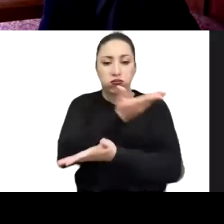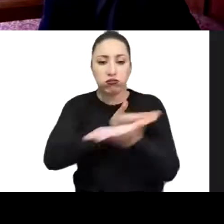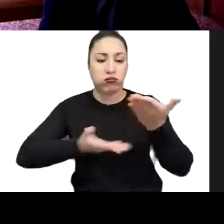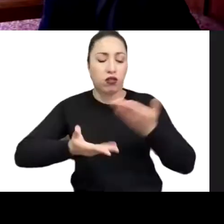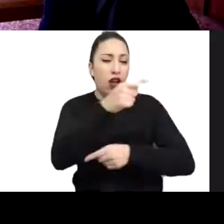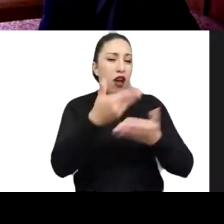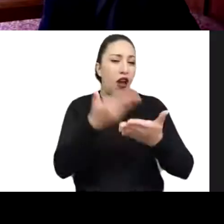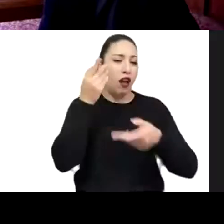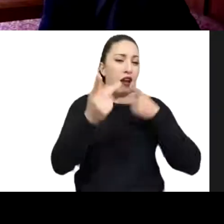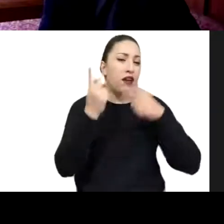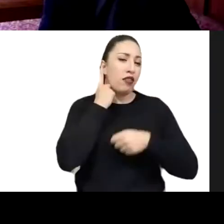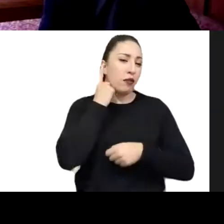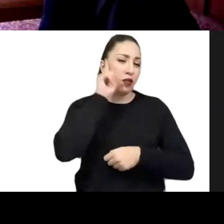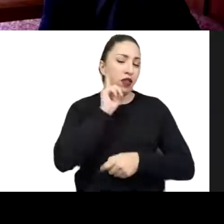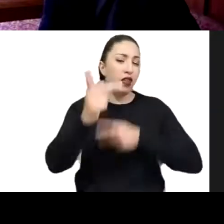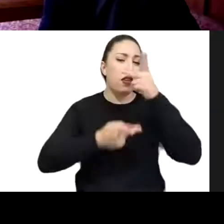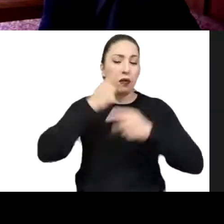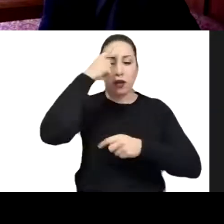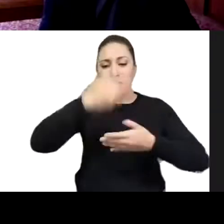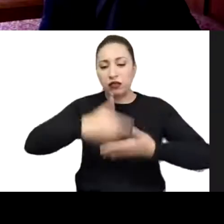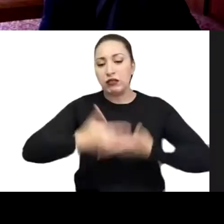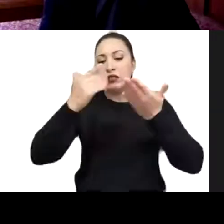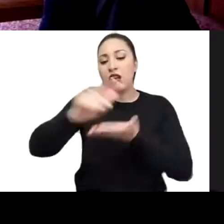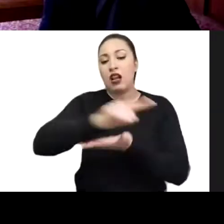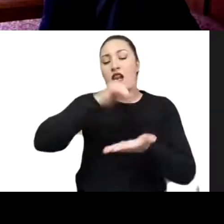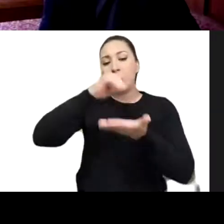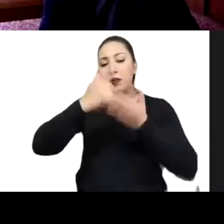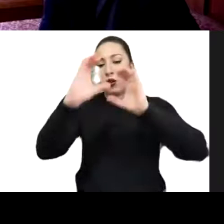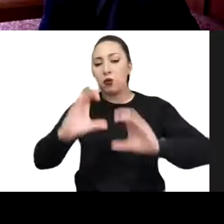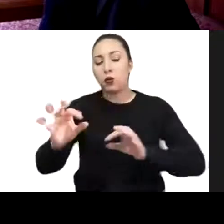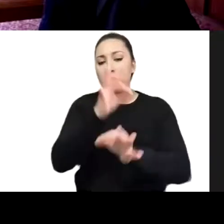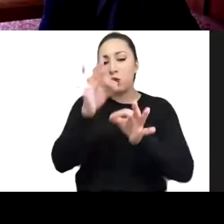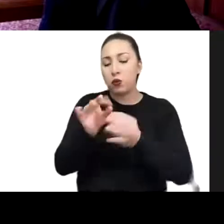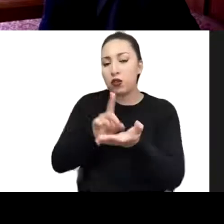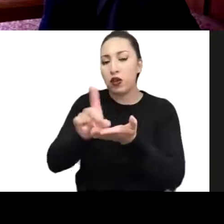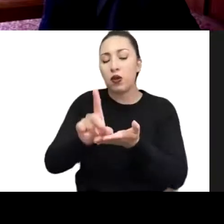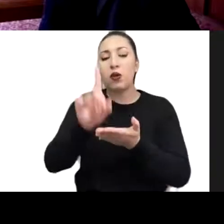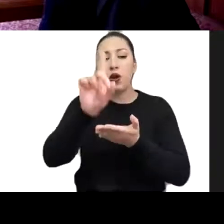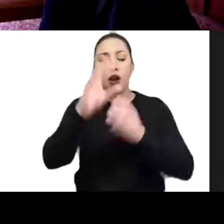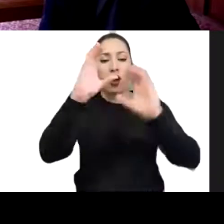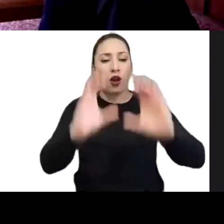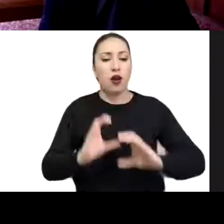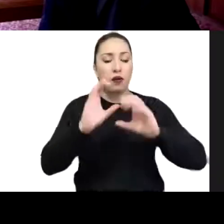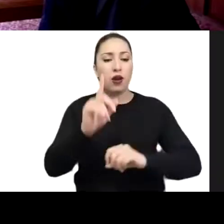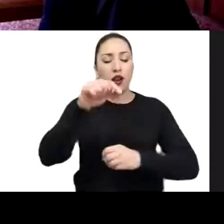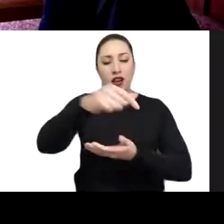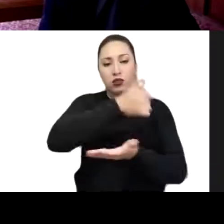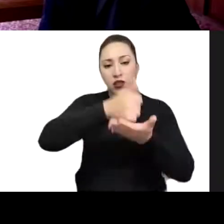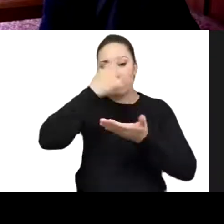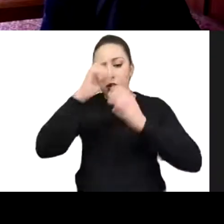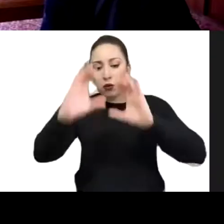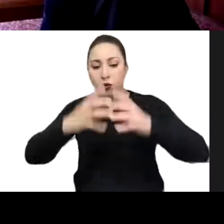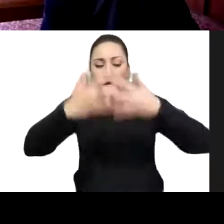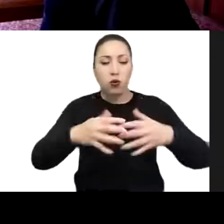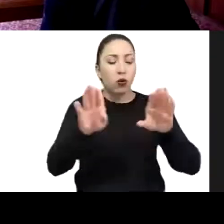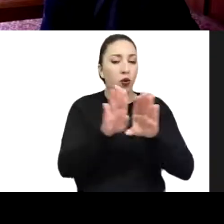subraya, para impulsar una nueva ley del derecho humano al agua, su saneamiento y la gestión integral y sustentable en la Ciudad de México. ¿Qué